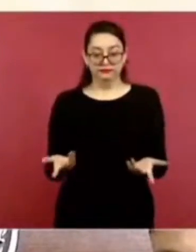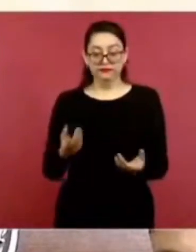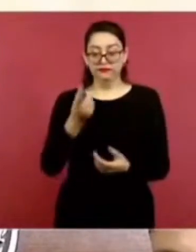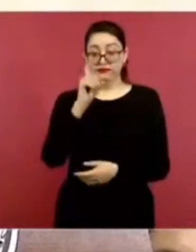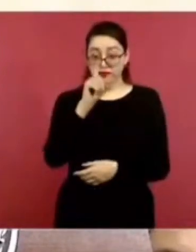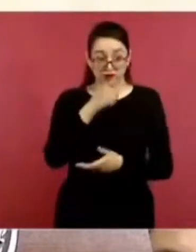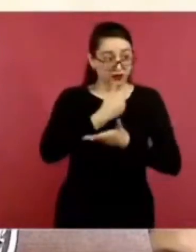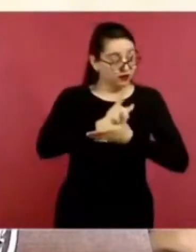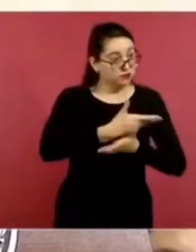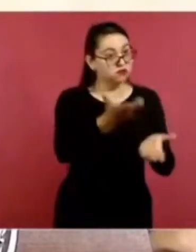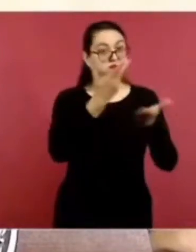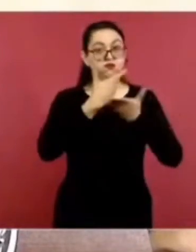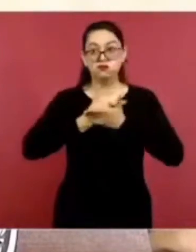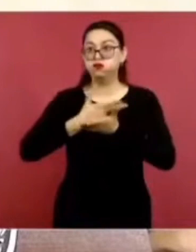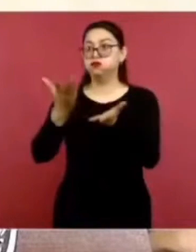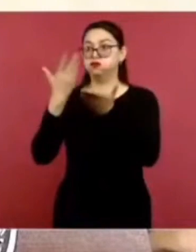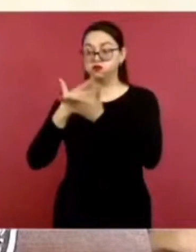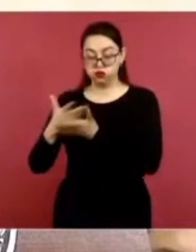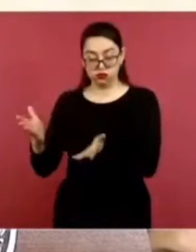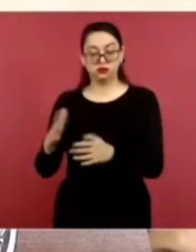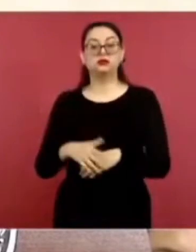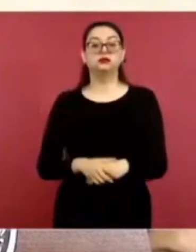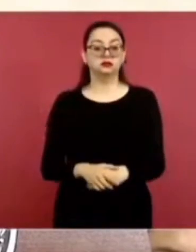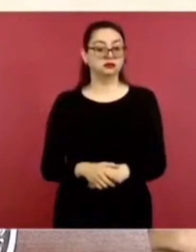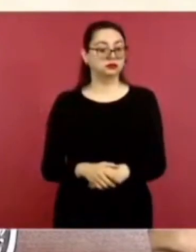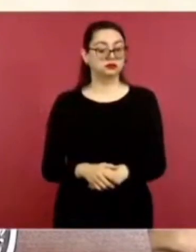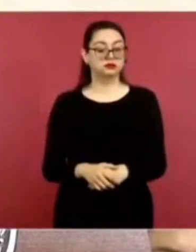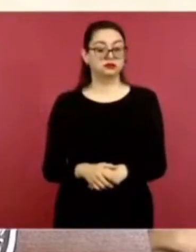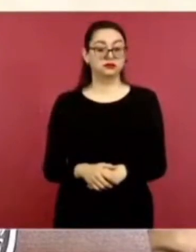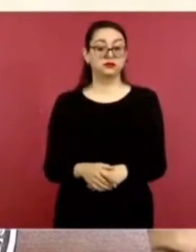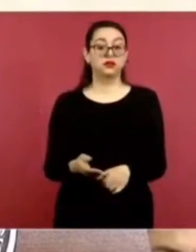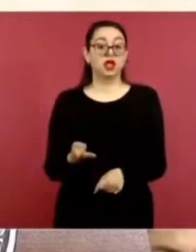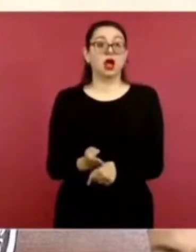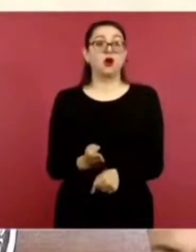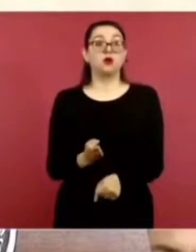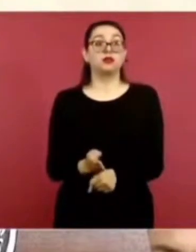del agua en las colonias más pobres. Ahora hay un